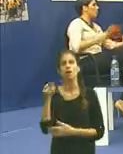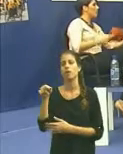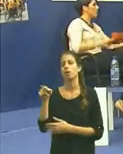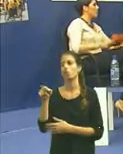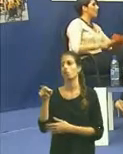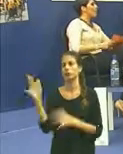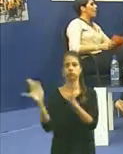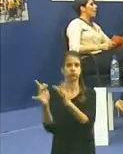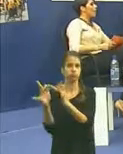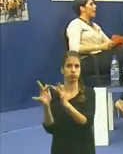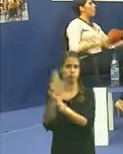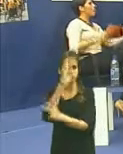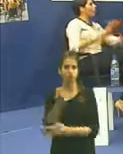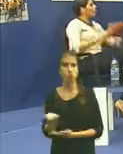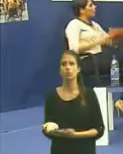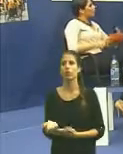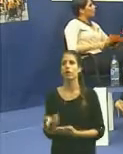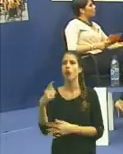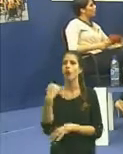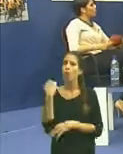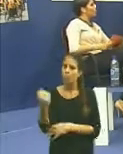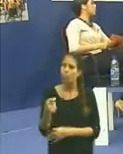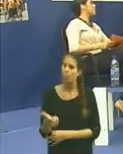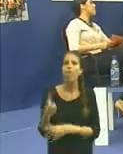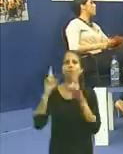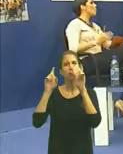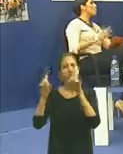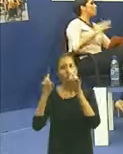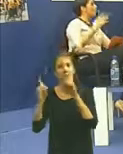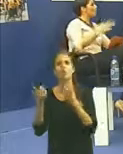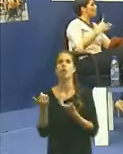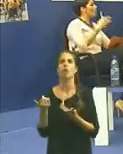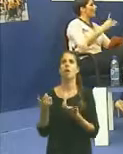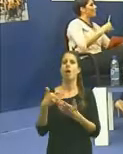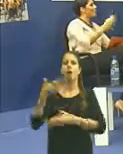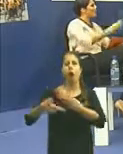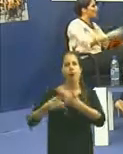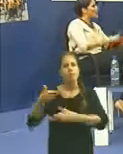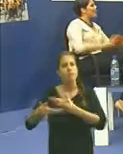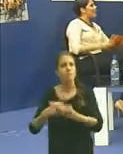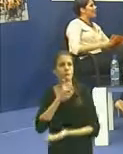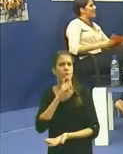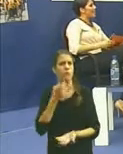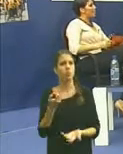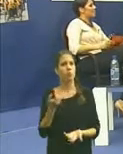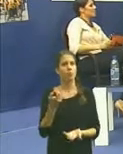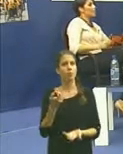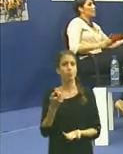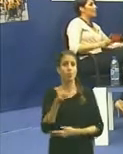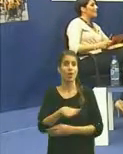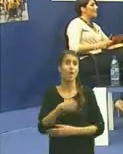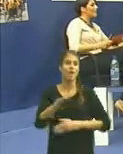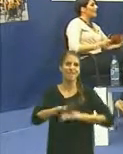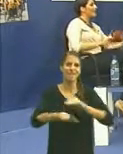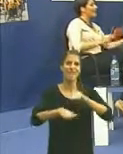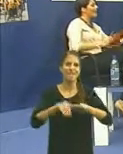son los más directos, apoyen un poquito, ¿no?, se les enseñe también cómo seguir o seguir avanzando con esos pequeños